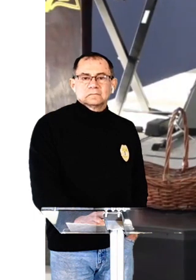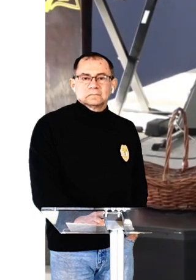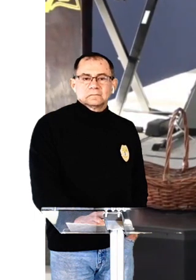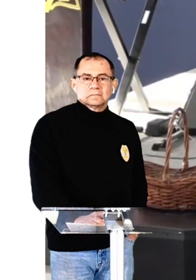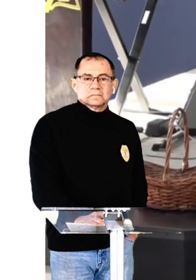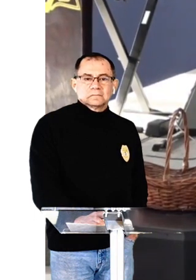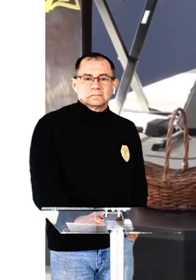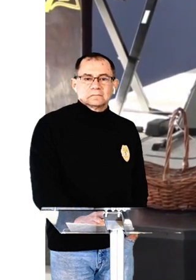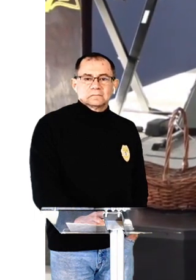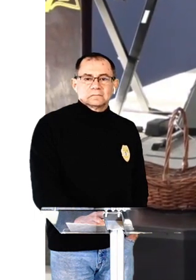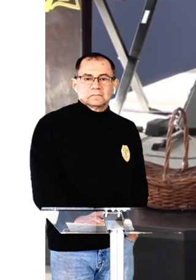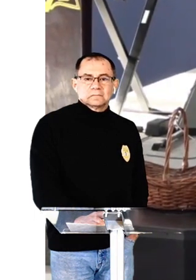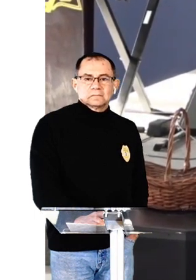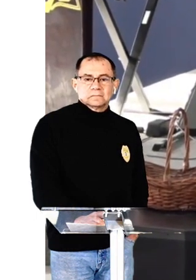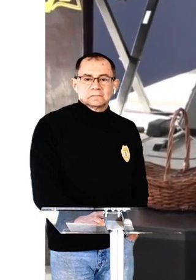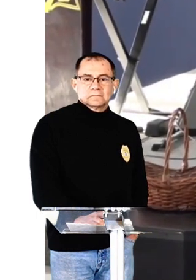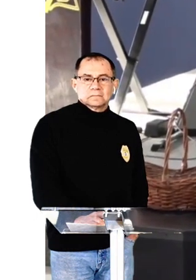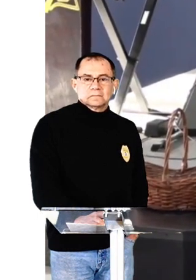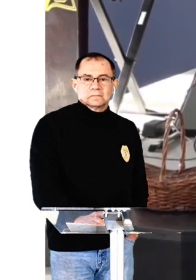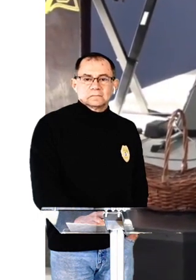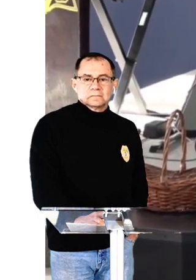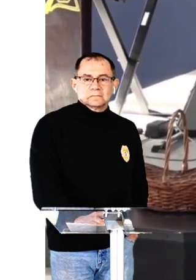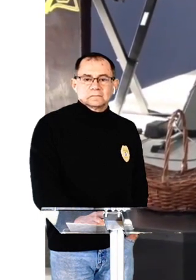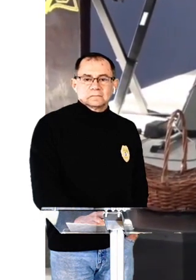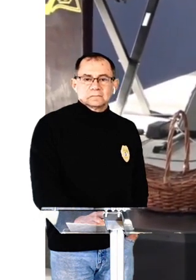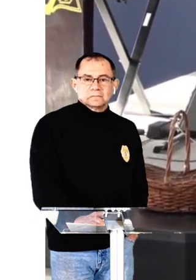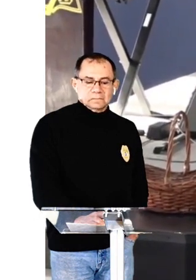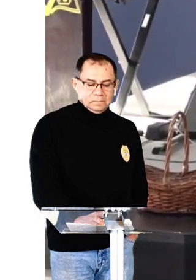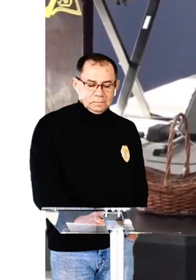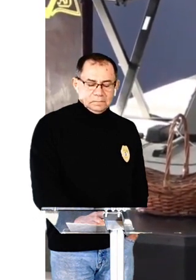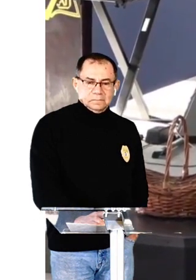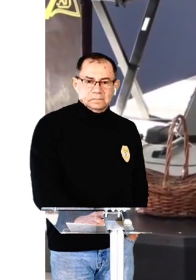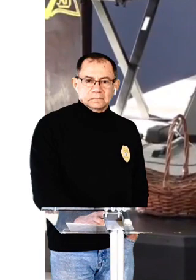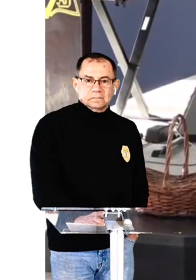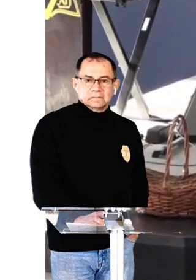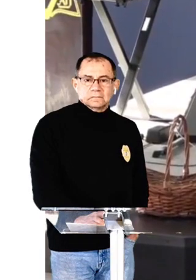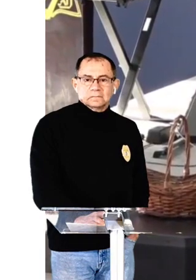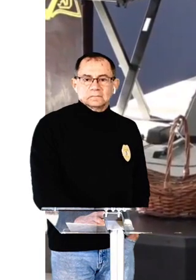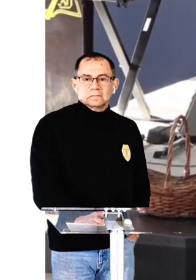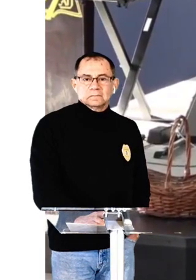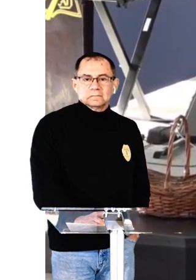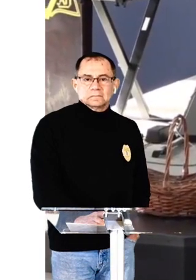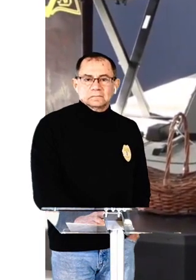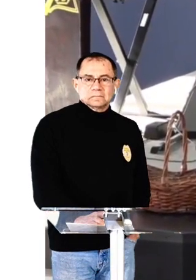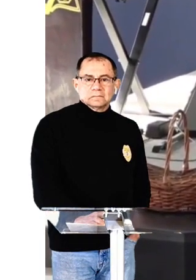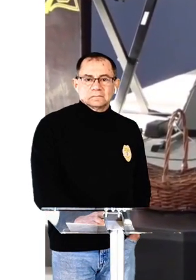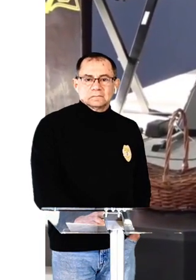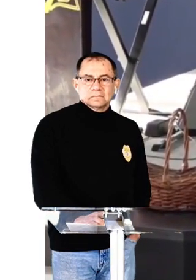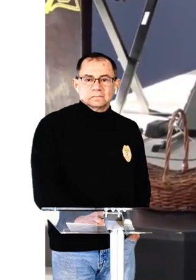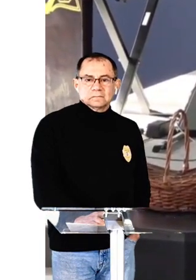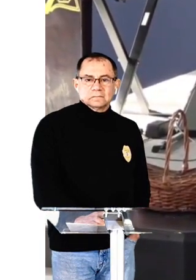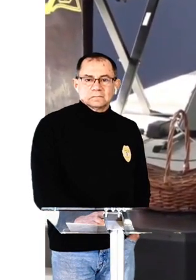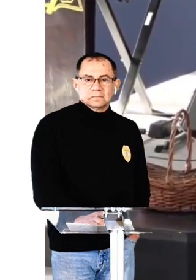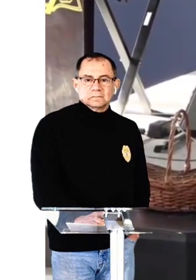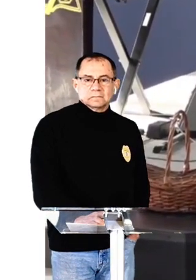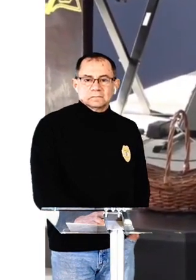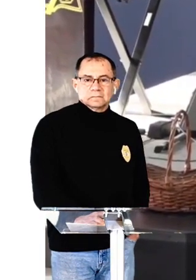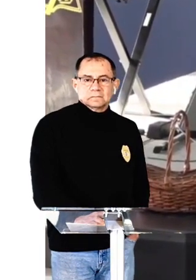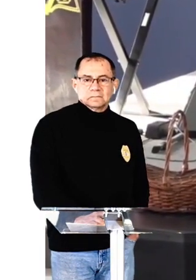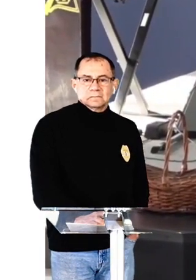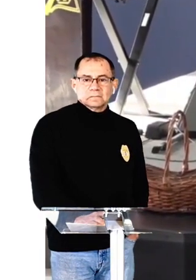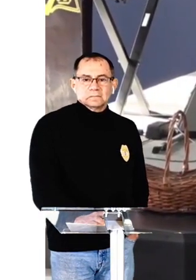la honra y la gloria de Dios. Y estoy muy agradecida con Dios por todo lo que ha hecho en nuestras vidas. Que el Señor les